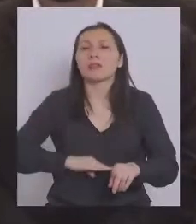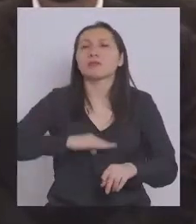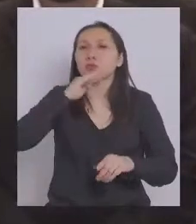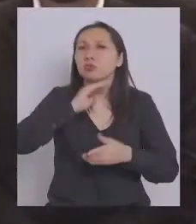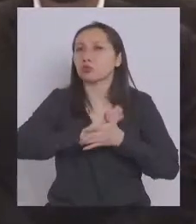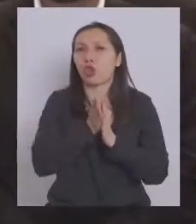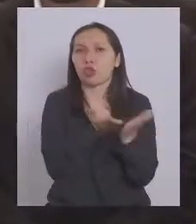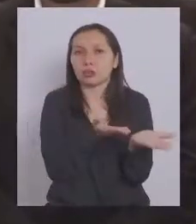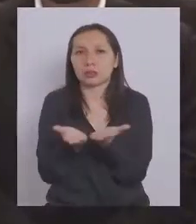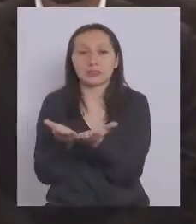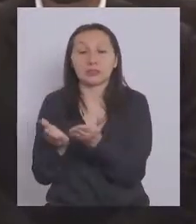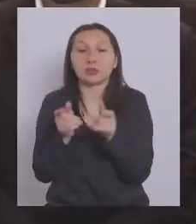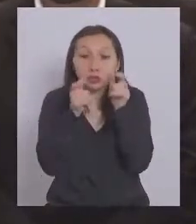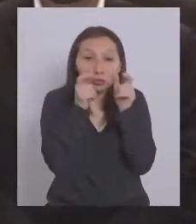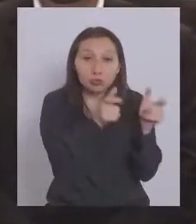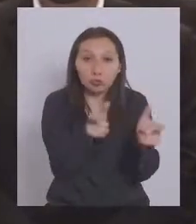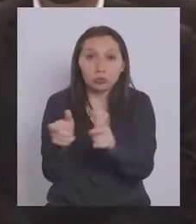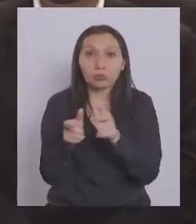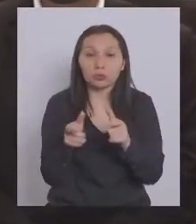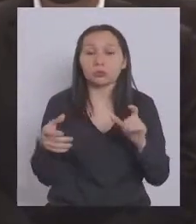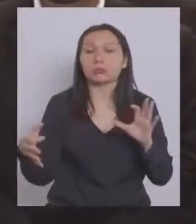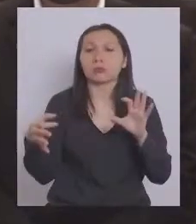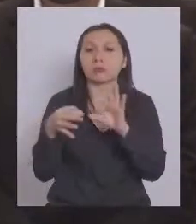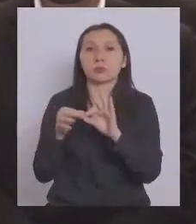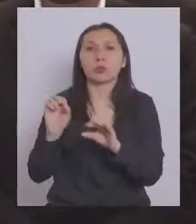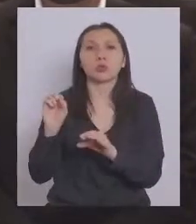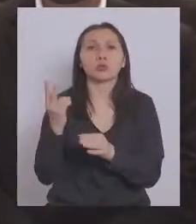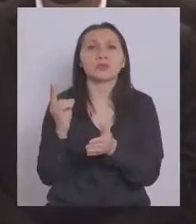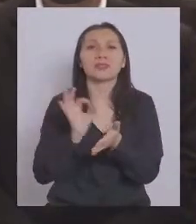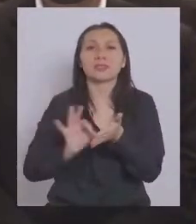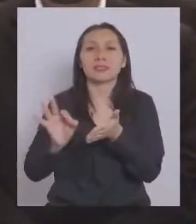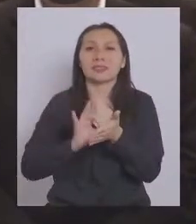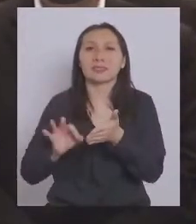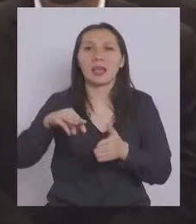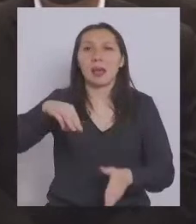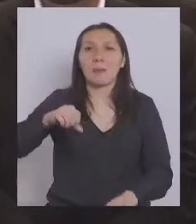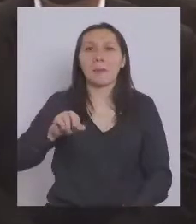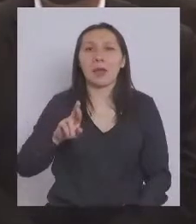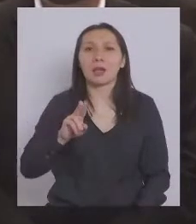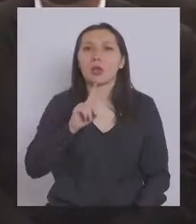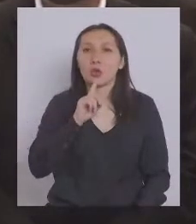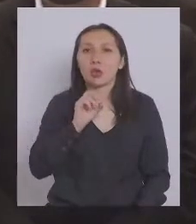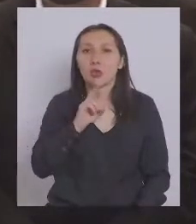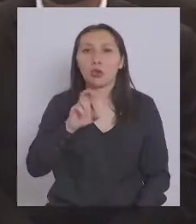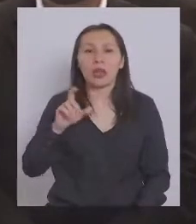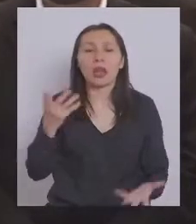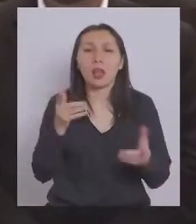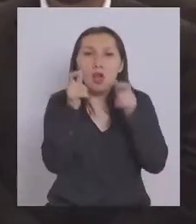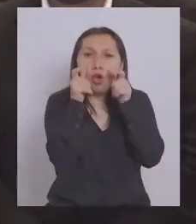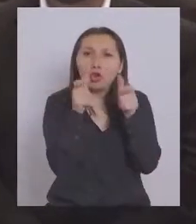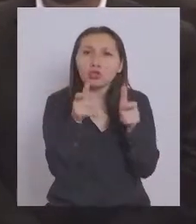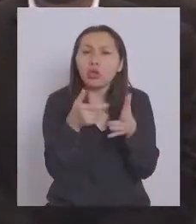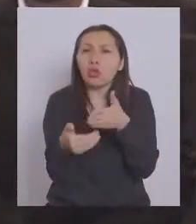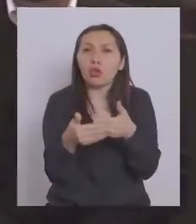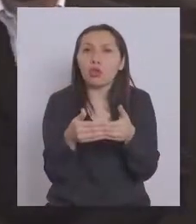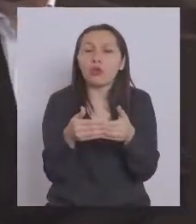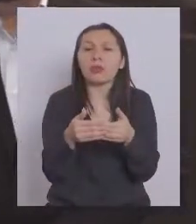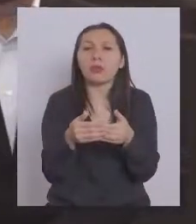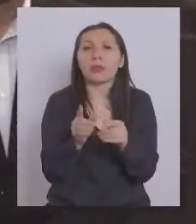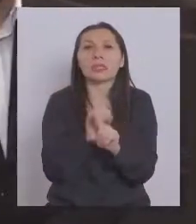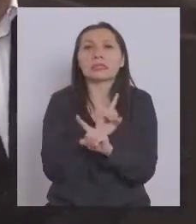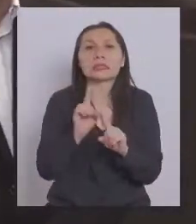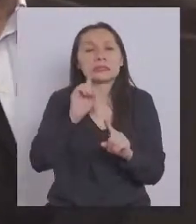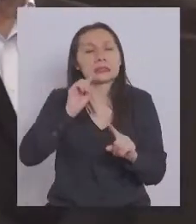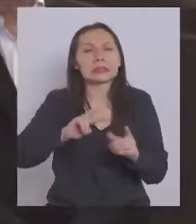a los controles, hemos coordinado con la subsecretaria Catherine Martorell justamente que esos controles se realicen en una forma que